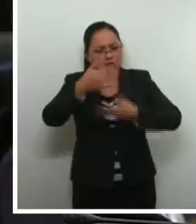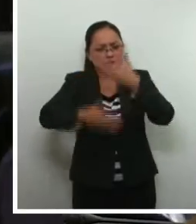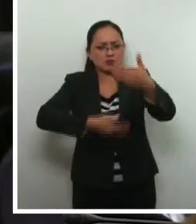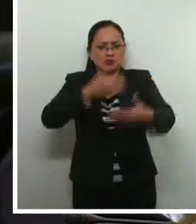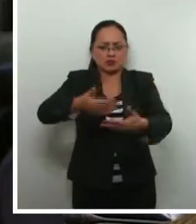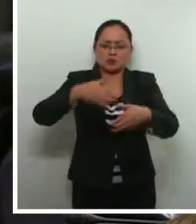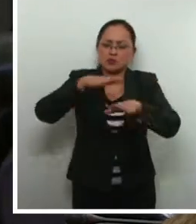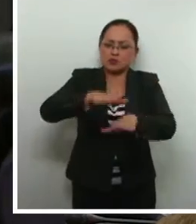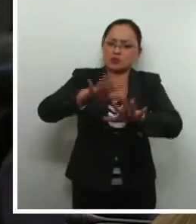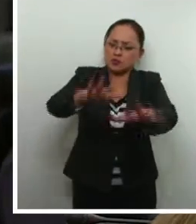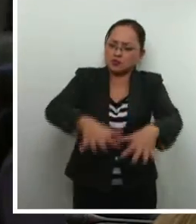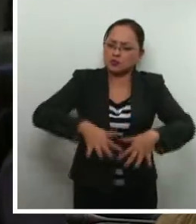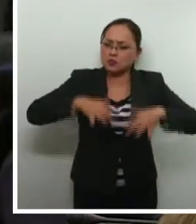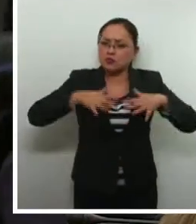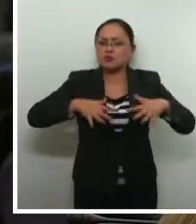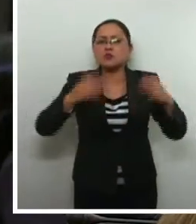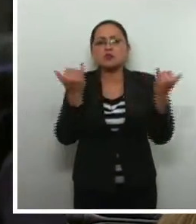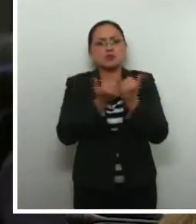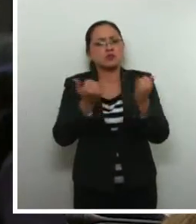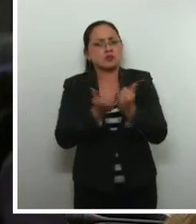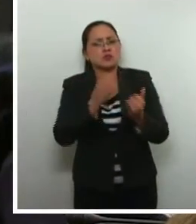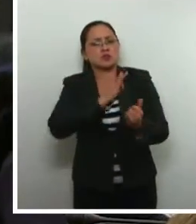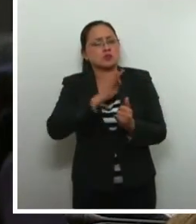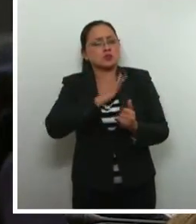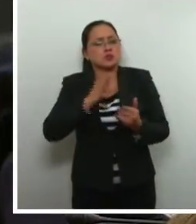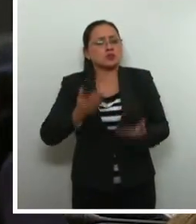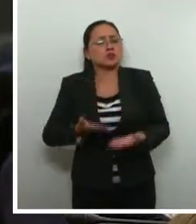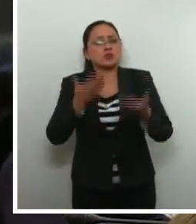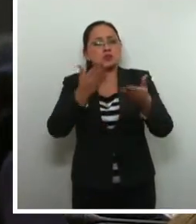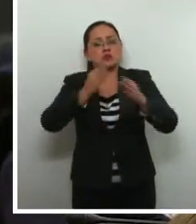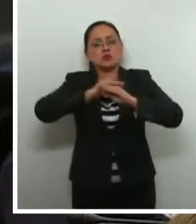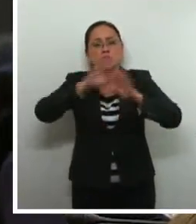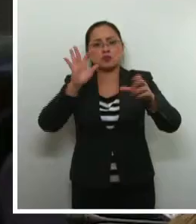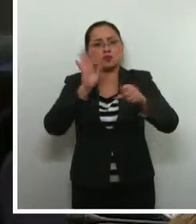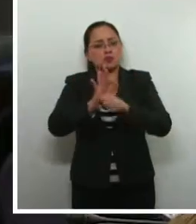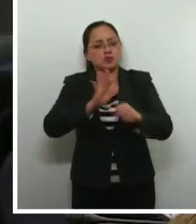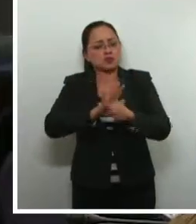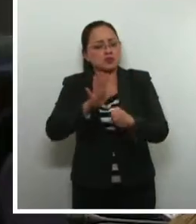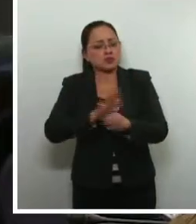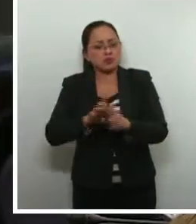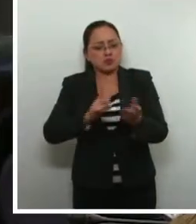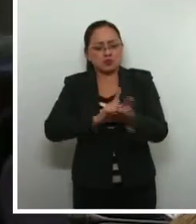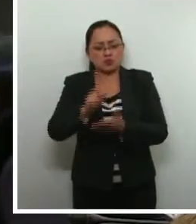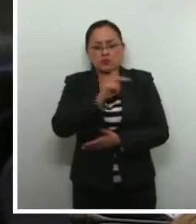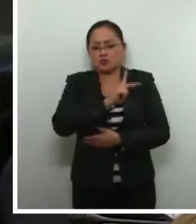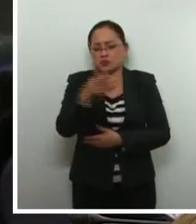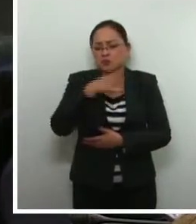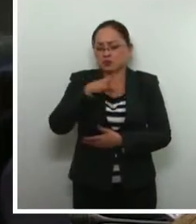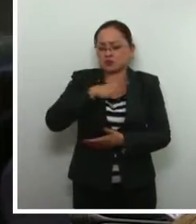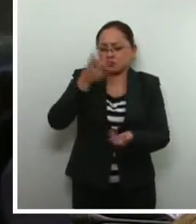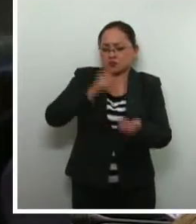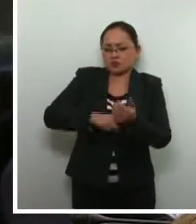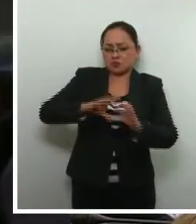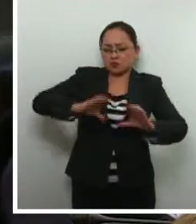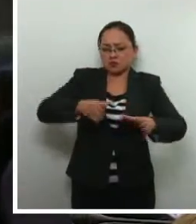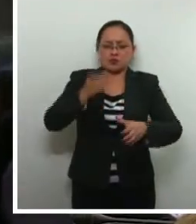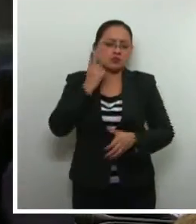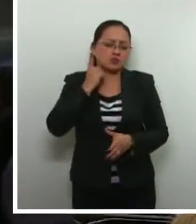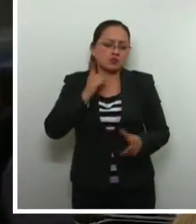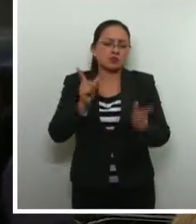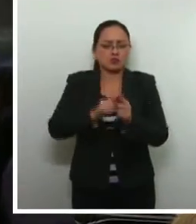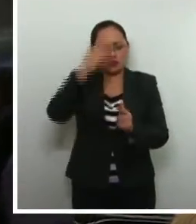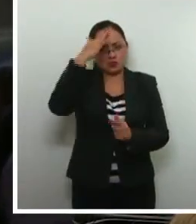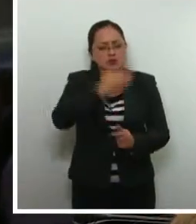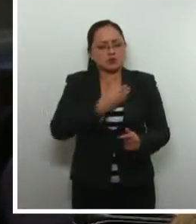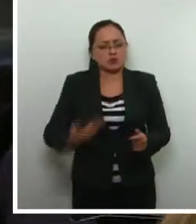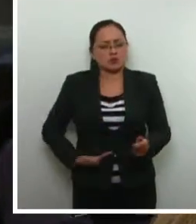procedimiento parlamentario y que deje, por supuesto, también a salvaguarda los derechos que tenemos los constituyentes. Es cuanto, señor